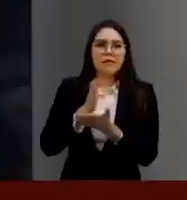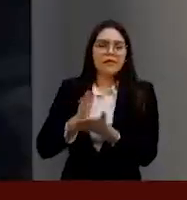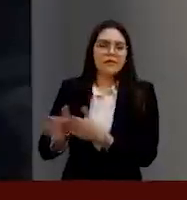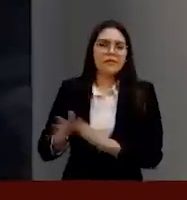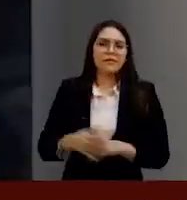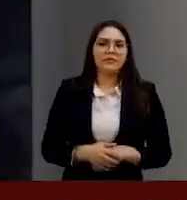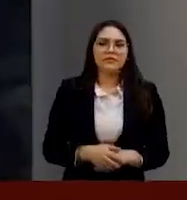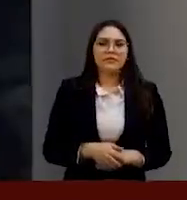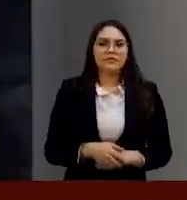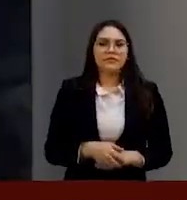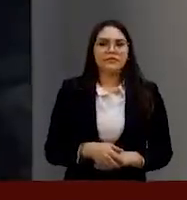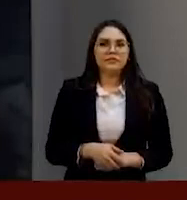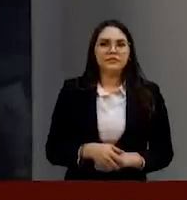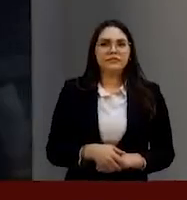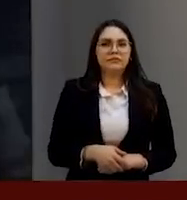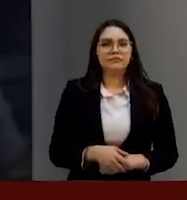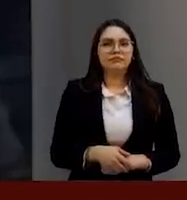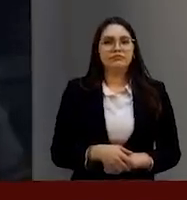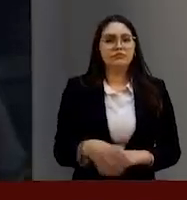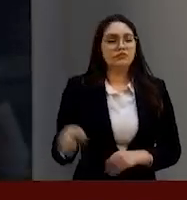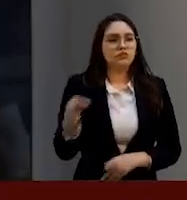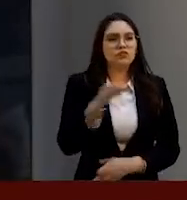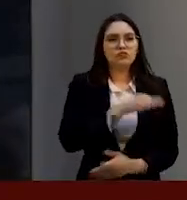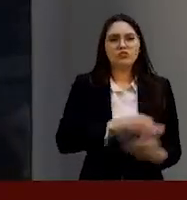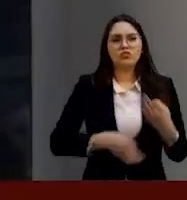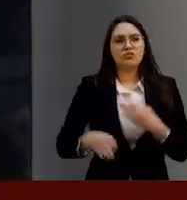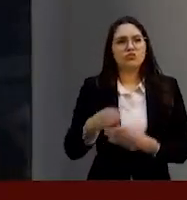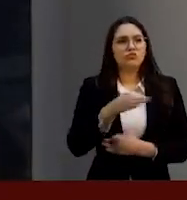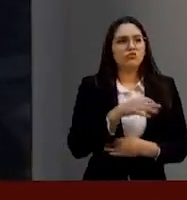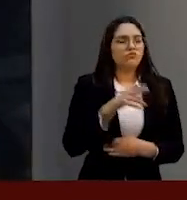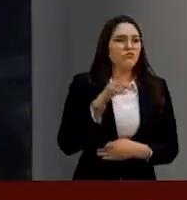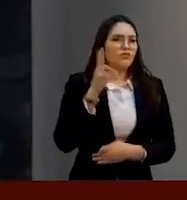Yo creo que todos condenamos de la manera más